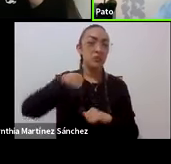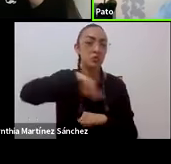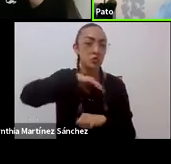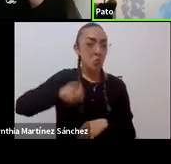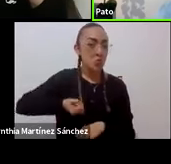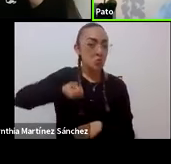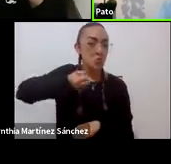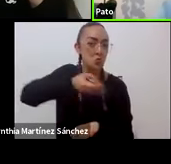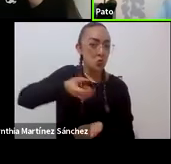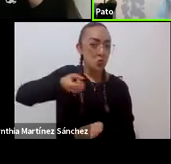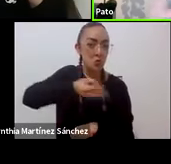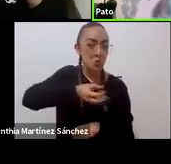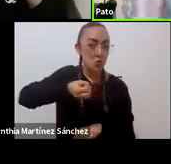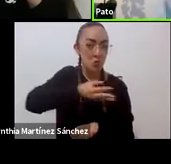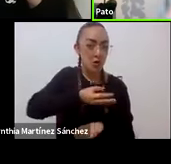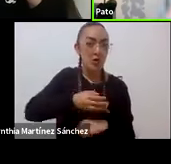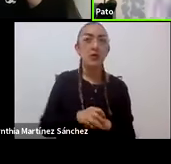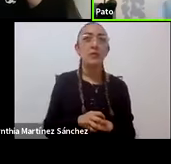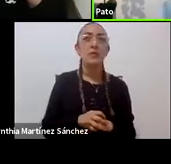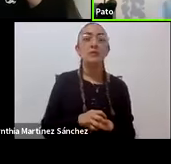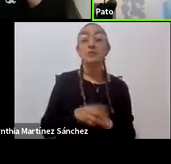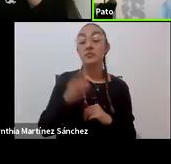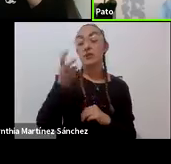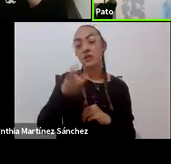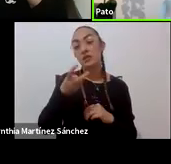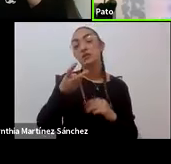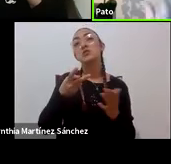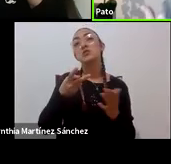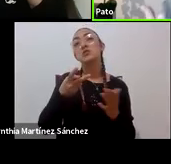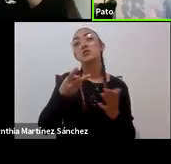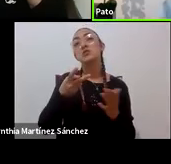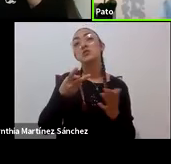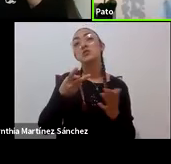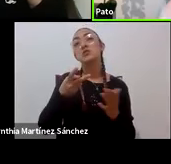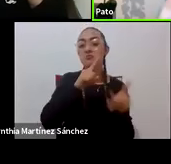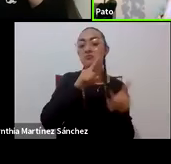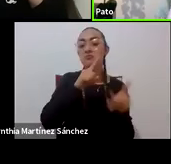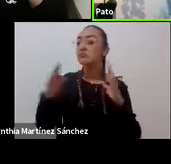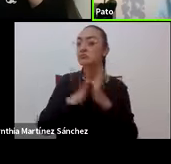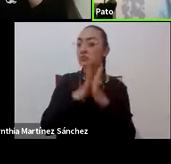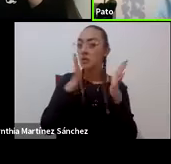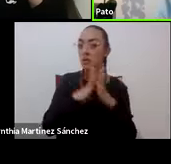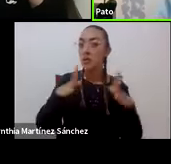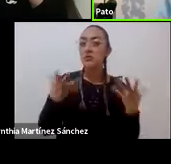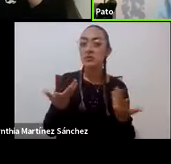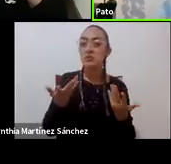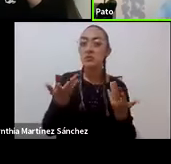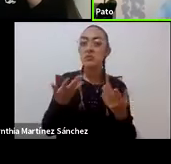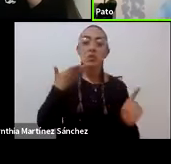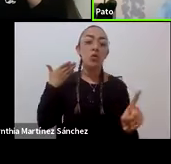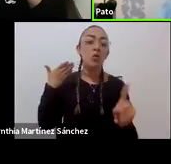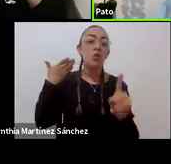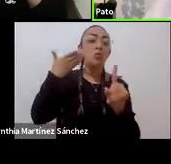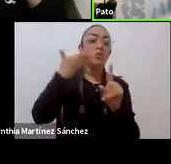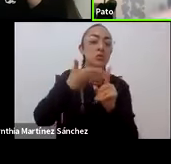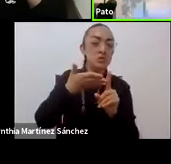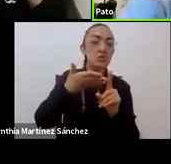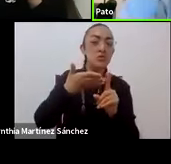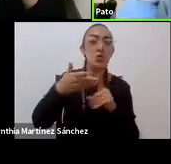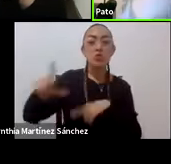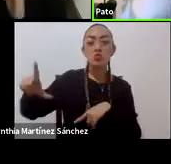lo que ha hecho todas estas estrategias participativas que buscan la gobernanza no como mecanismo,